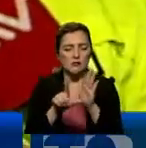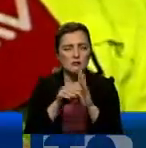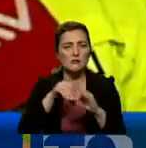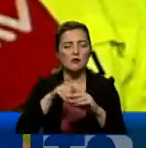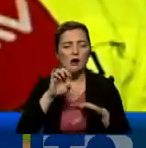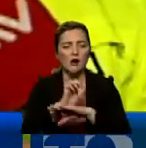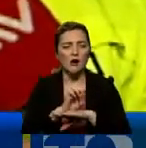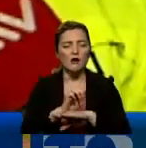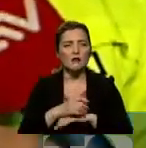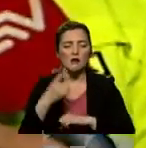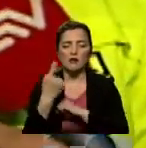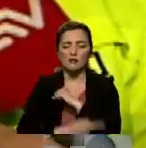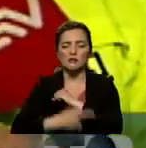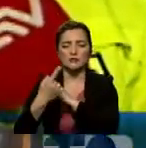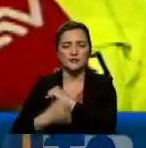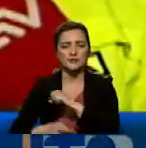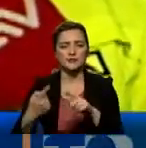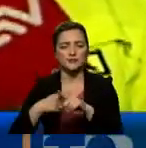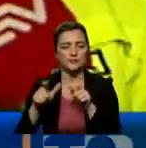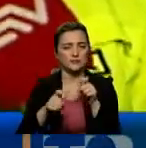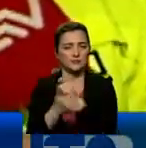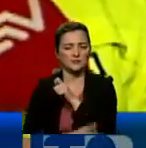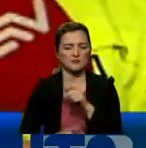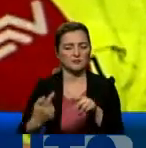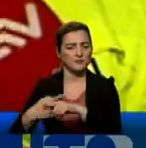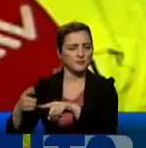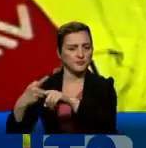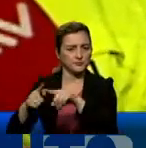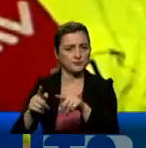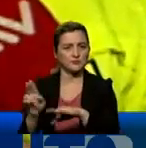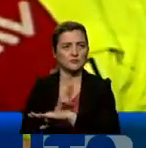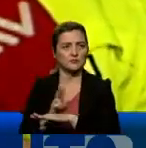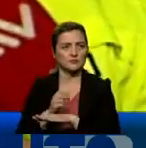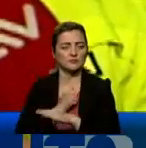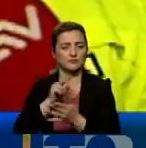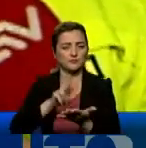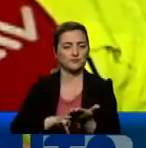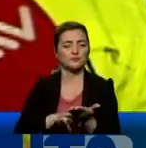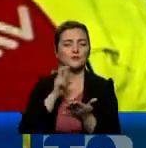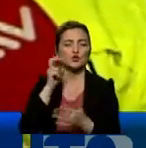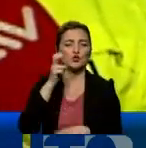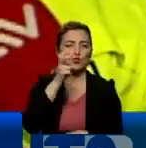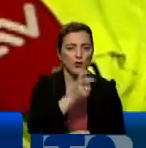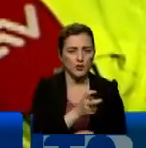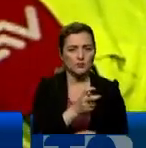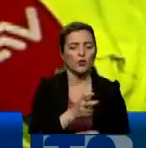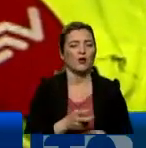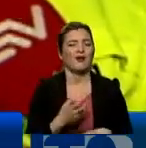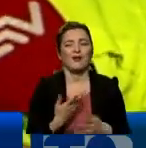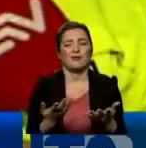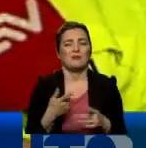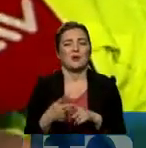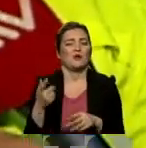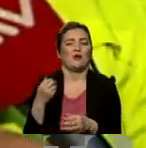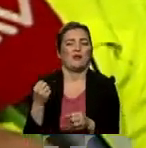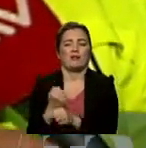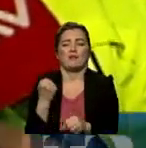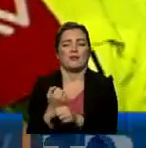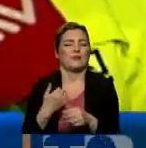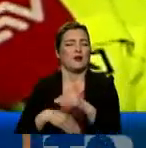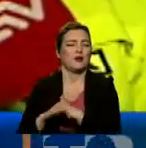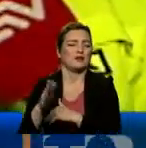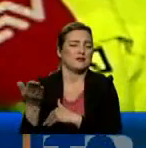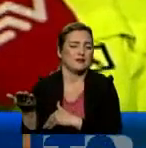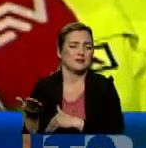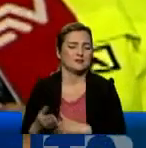existen varias personas de diferentes nacionalidades que se encuentran haciendo mal uso de su visa. Esto es, ellos ingresaron con una